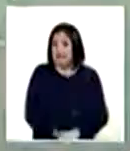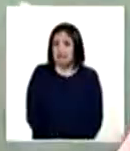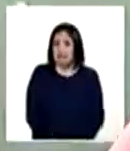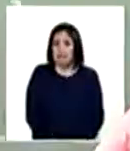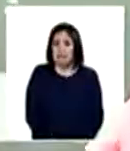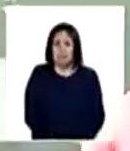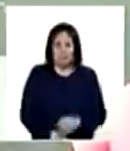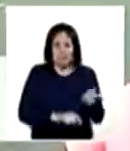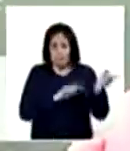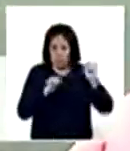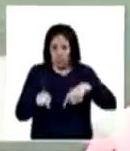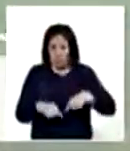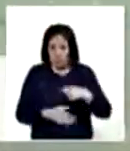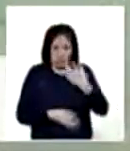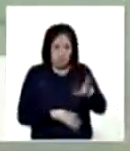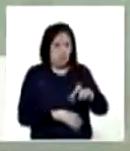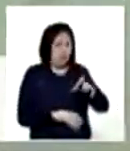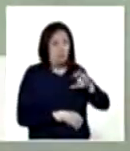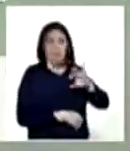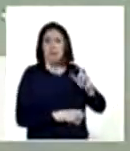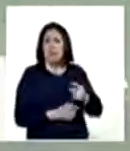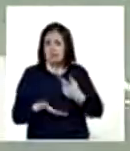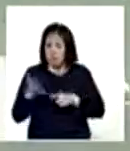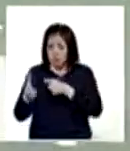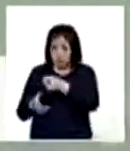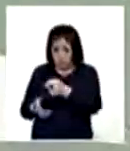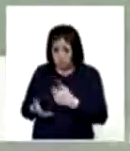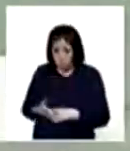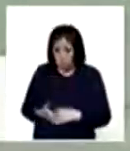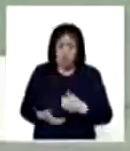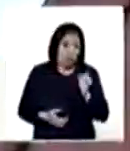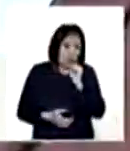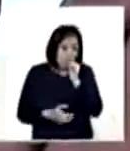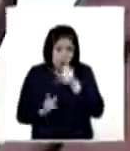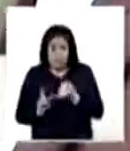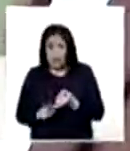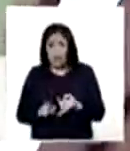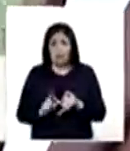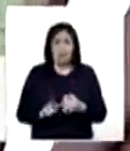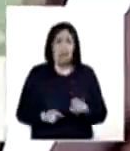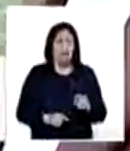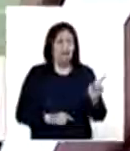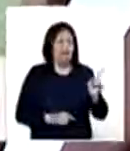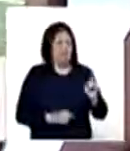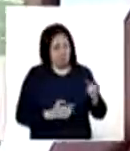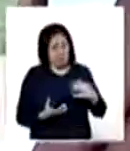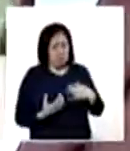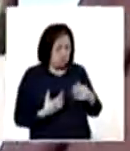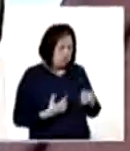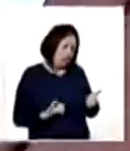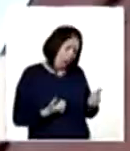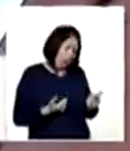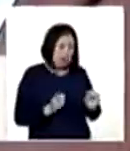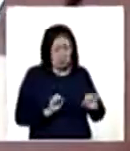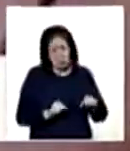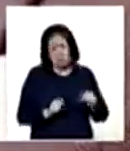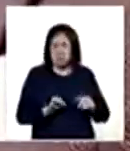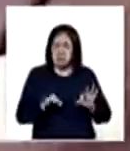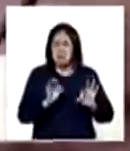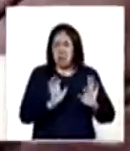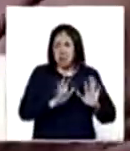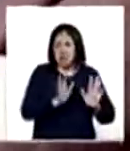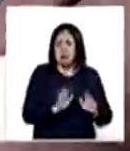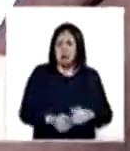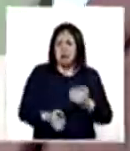¿Has venido de Pikachu? Sí, Pikachu, nada ¿Qué tal más. Ha pasado? ¿Los cantantes? No me lo puedo dejar, sí, valió la pena.